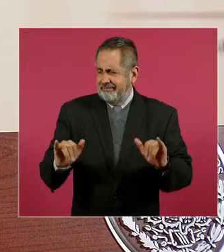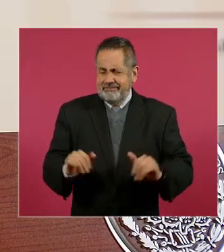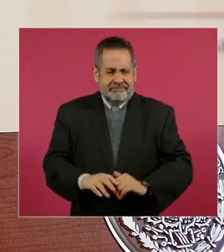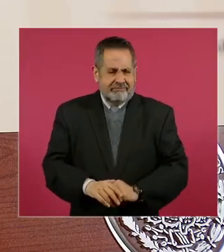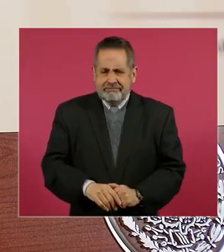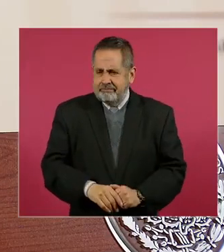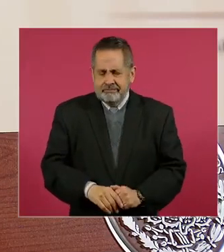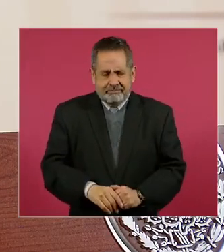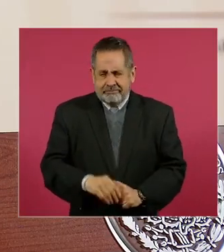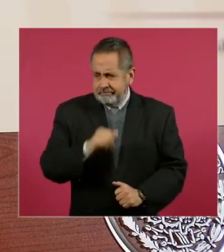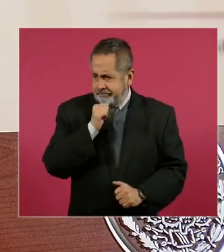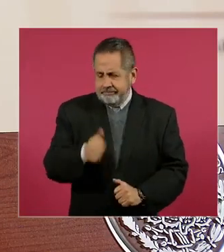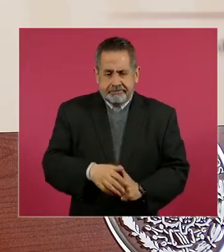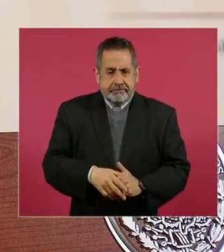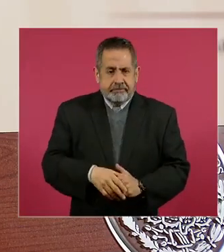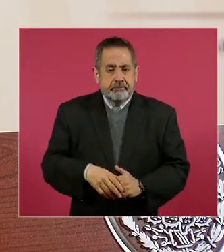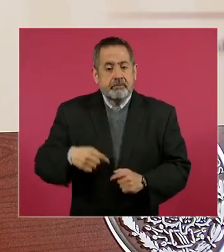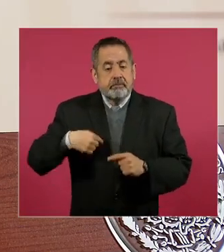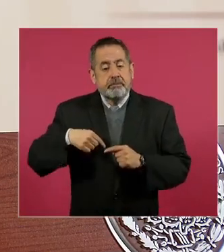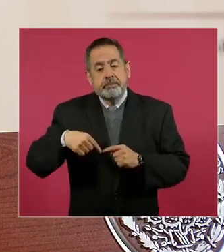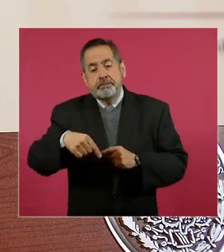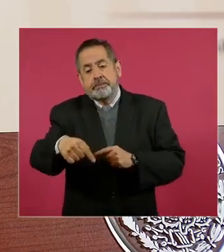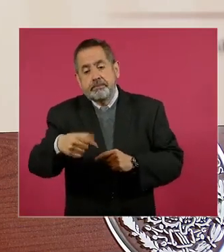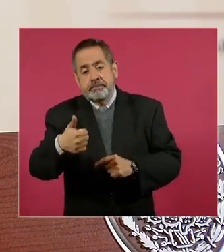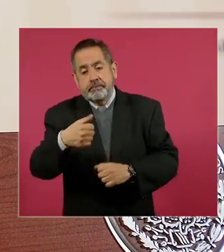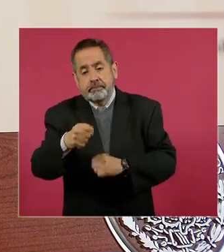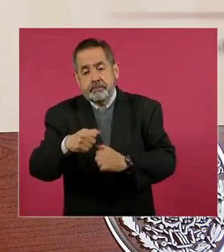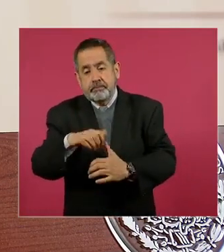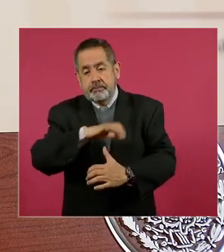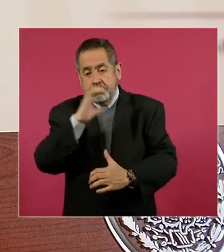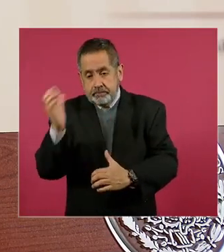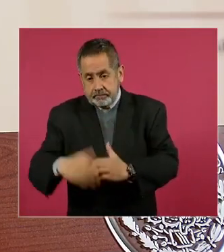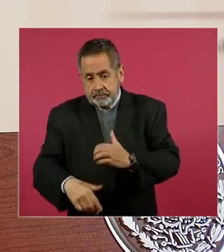y vamos a terminar el gobierno de esa forma,